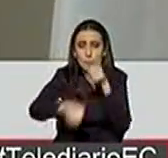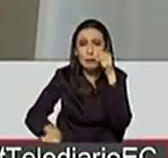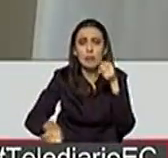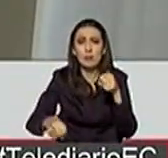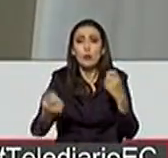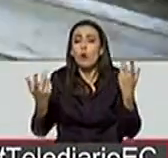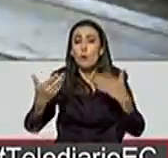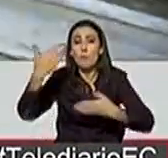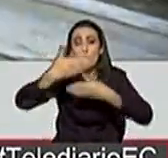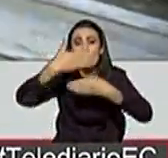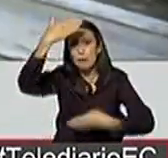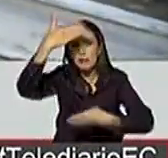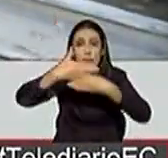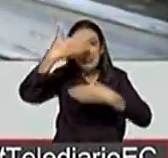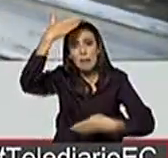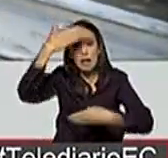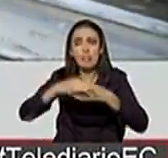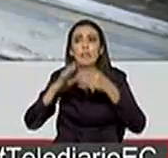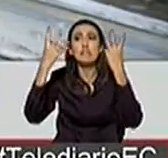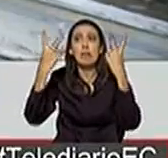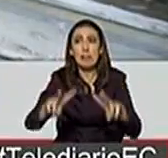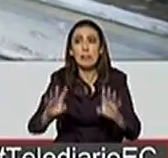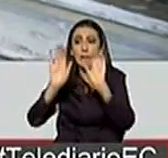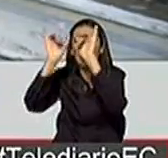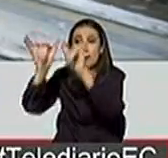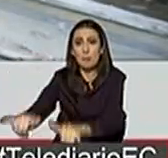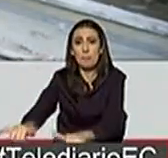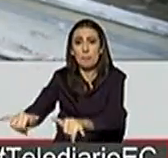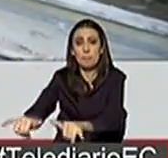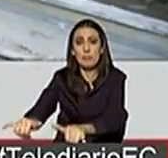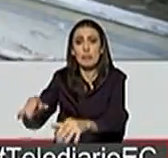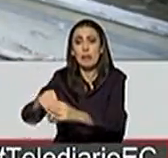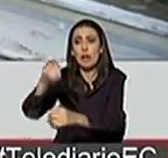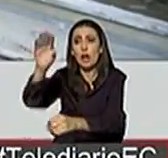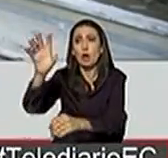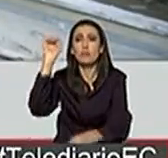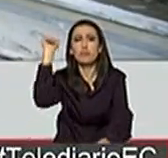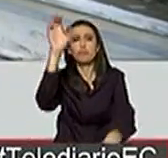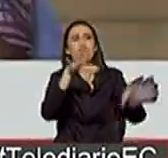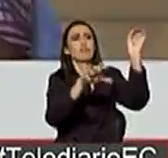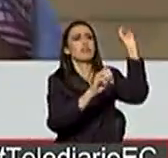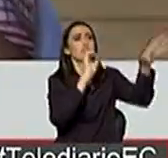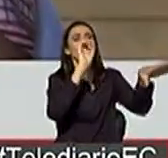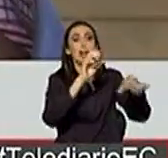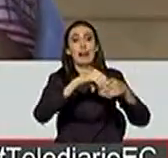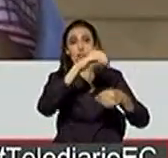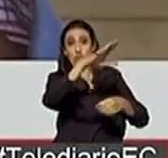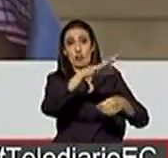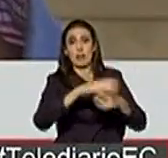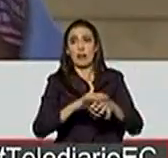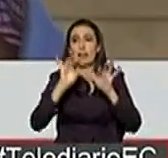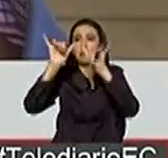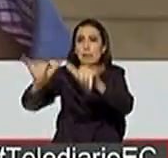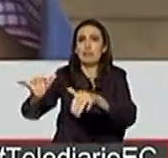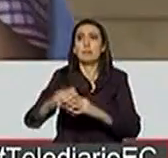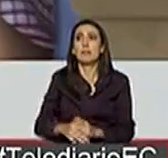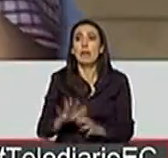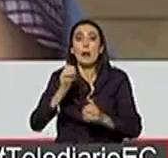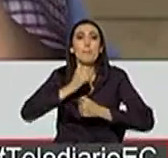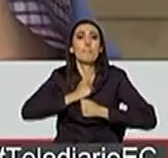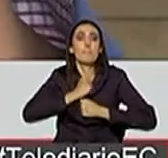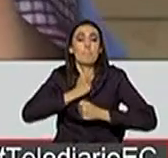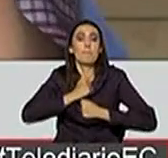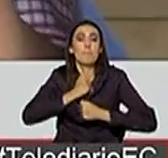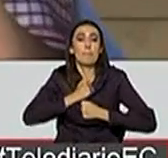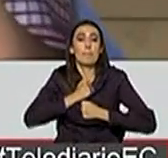ventanas e hicieron su refugio mientras en los exteriores llovía en las bombas lacrimógenas vladimir propietario del restaurante